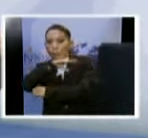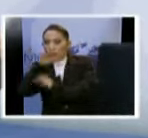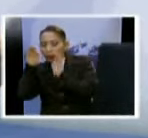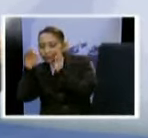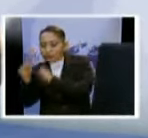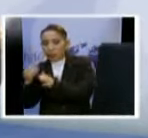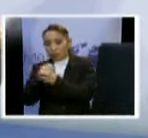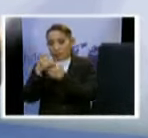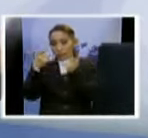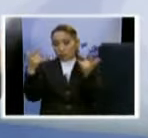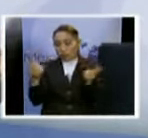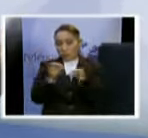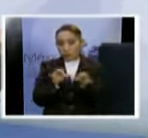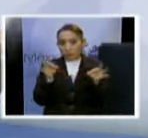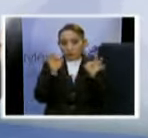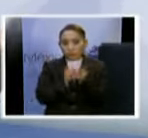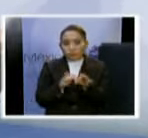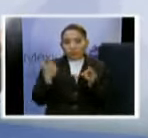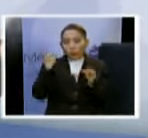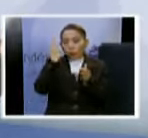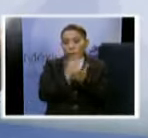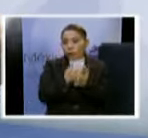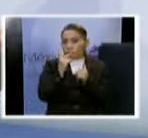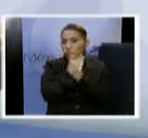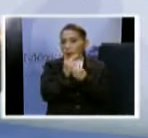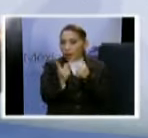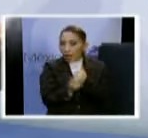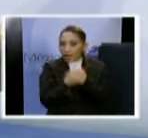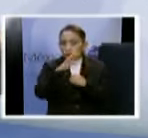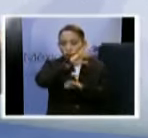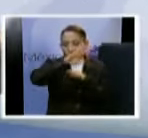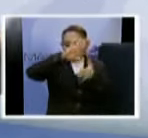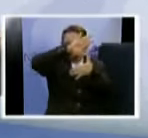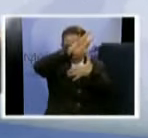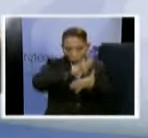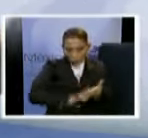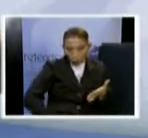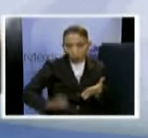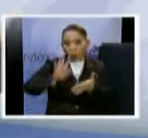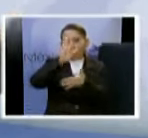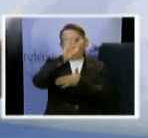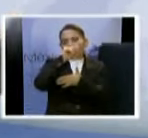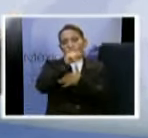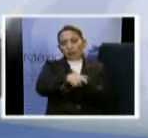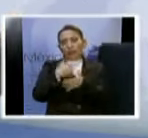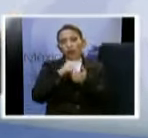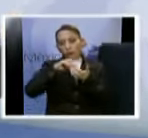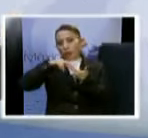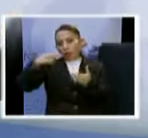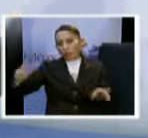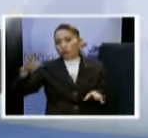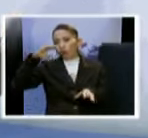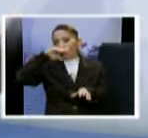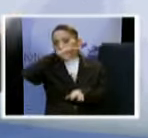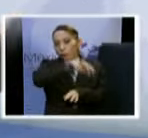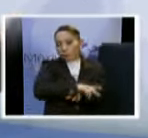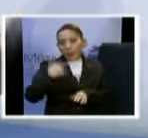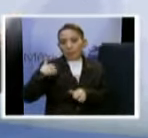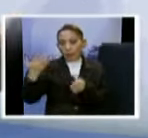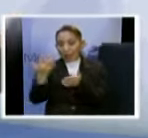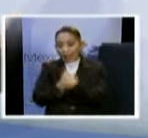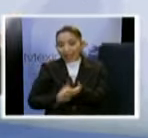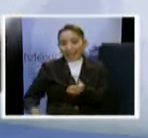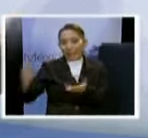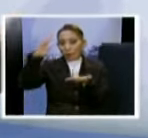Aquí hay un hecho histórico muy importante. Los únicos países en todo el continente que mantuvieron relaciones con Cuba al triunfo de la